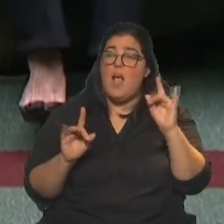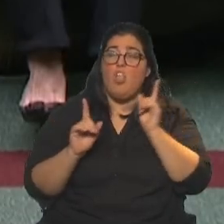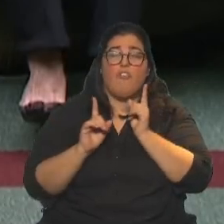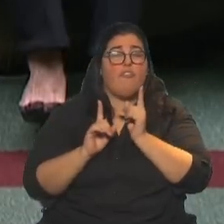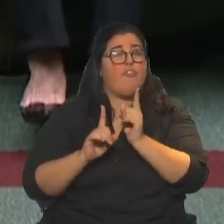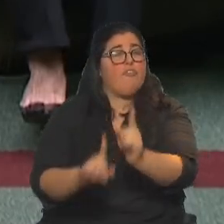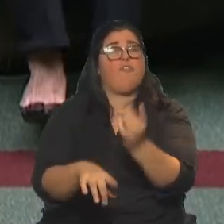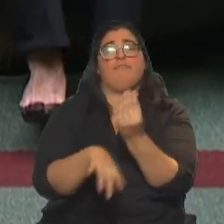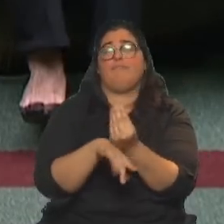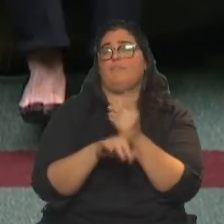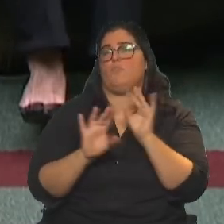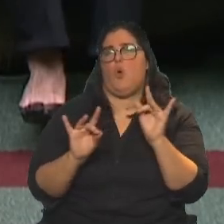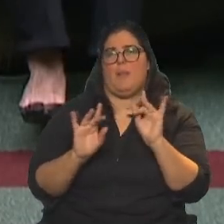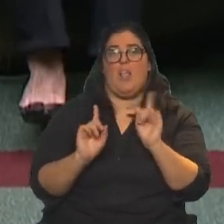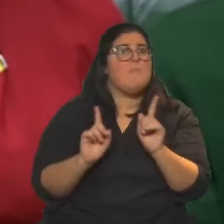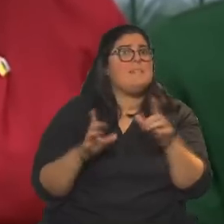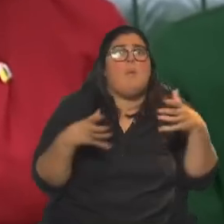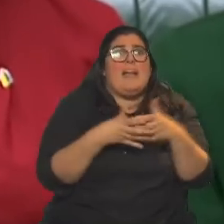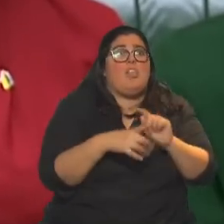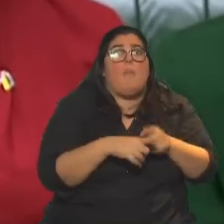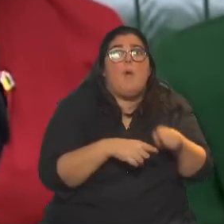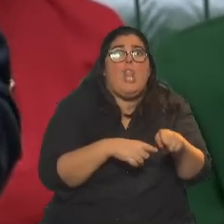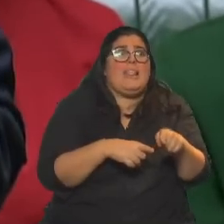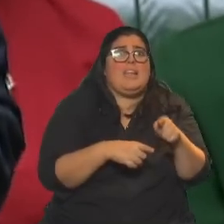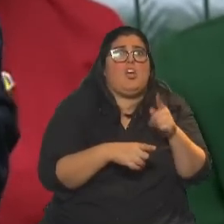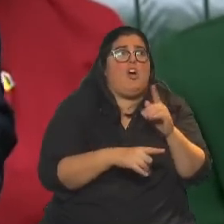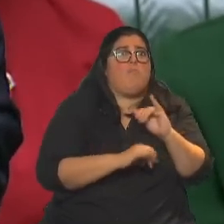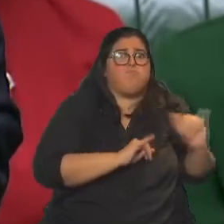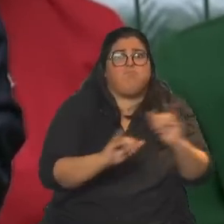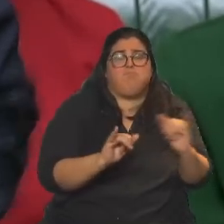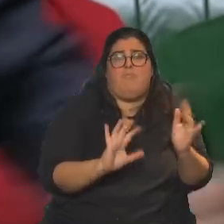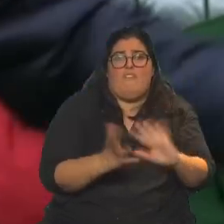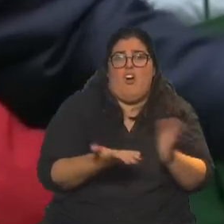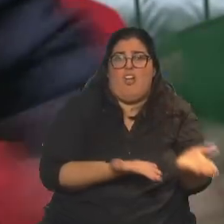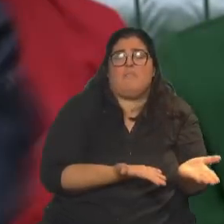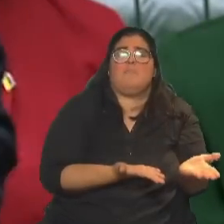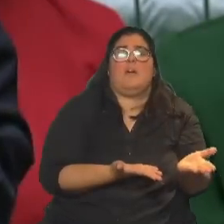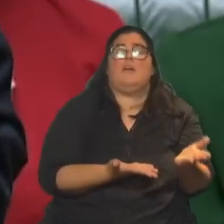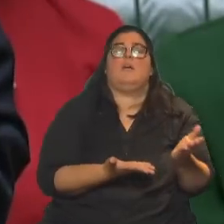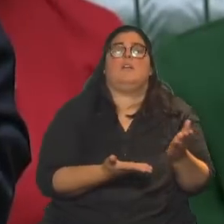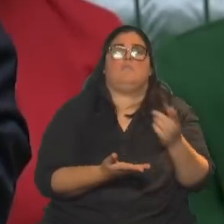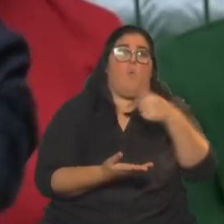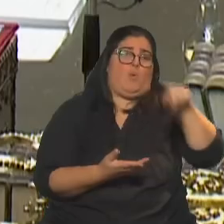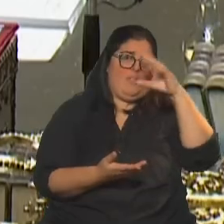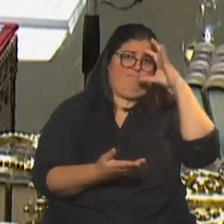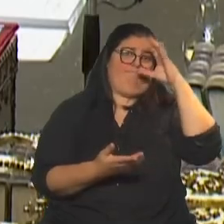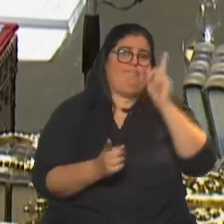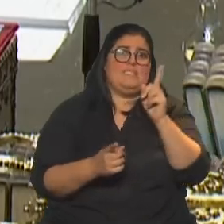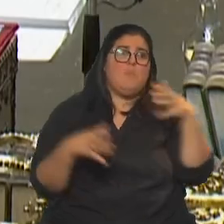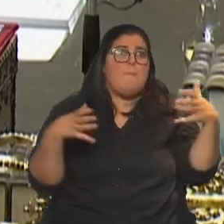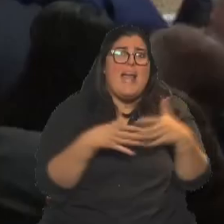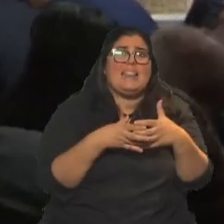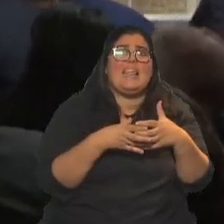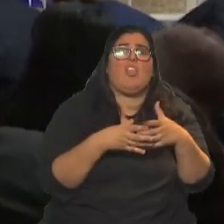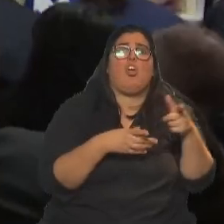cargo a partir de lo que su propio partido político está planteando. Tengamos en cuenta que hay elecciones, que el Partido Laborista